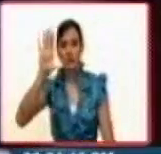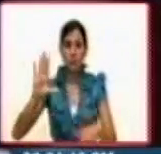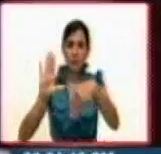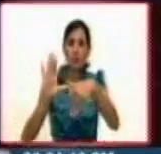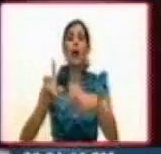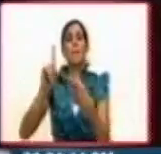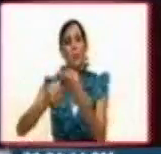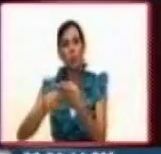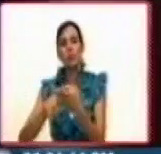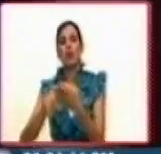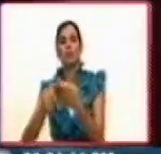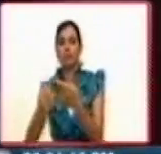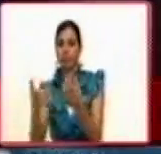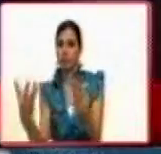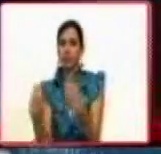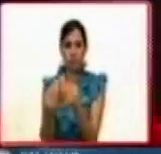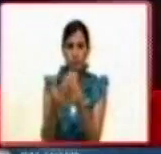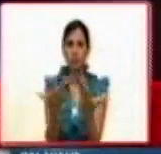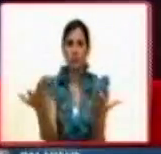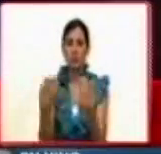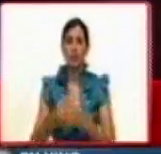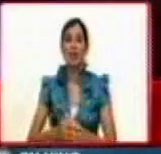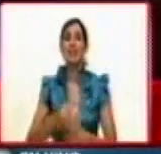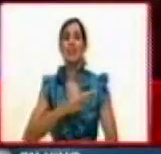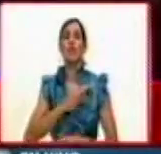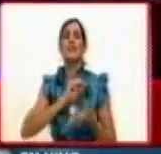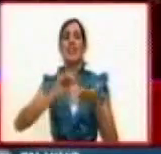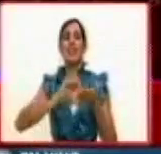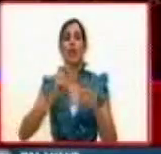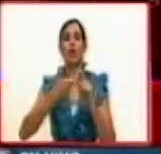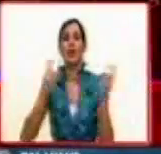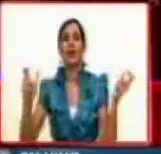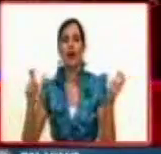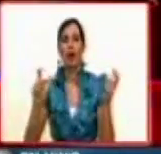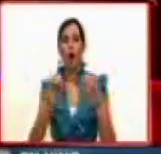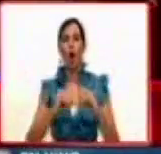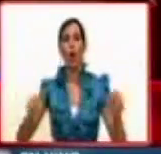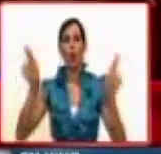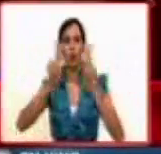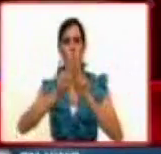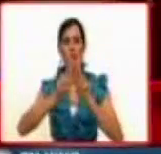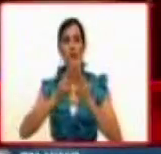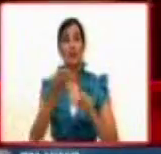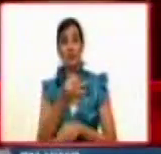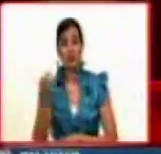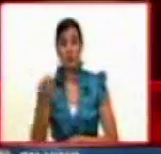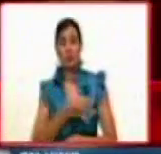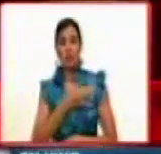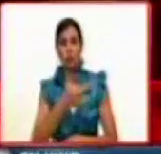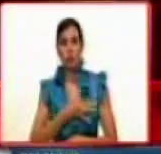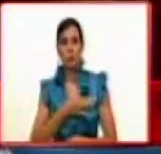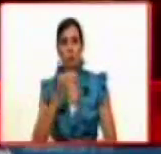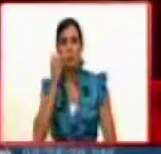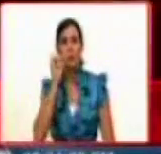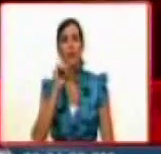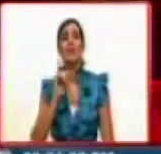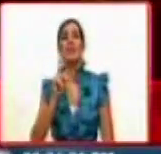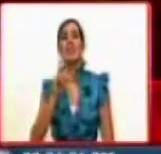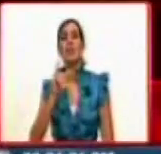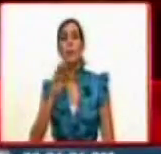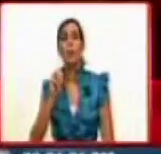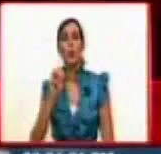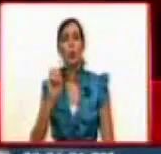cónyuges, señor secretario general de la Organización de las Naciones Unidas, su excelencia señor Ban Ki-moon,